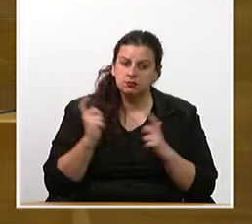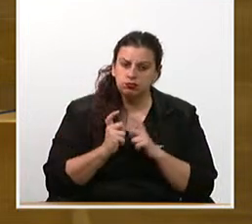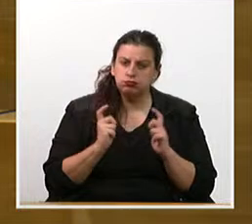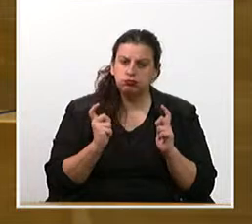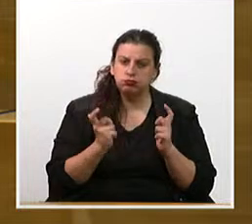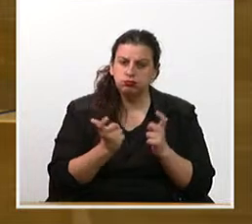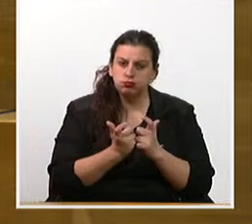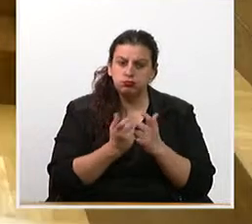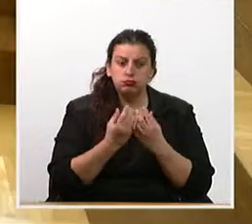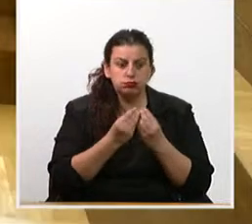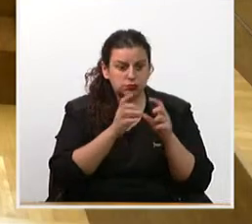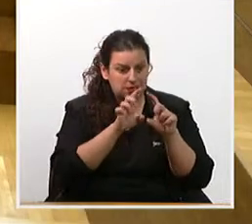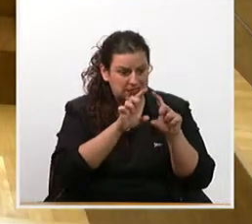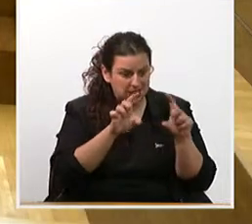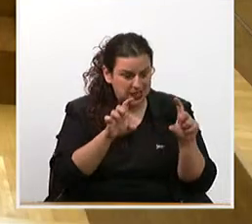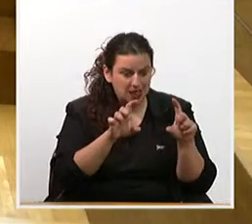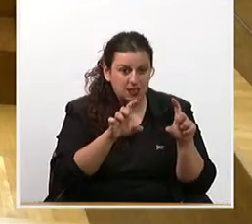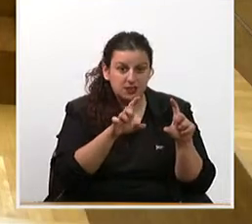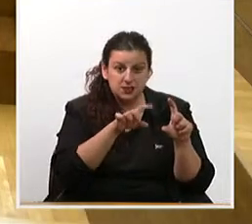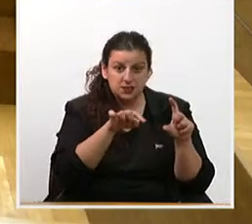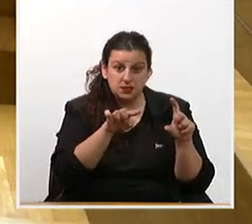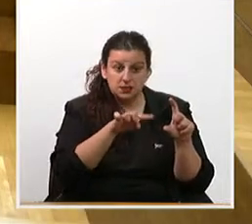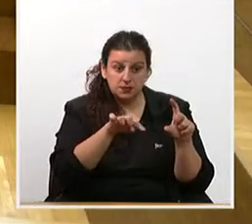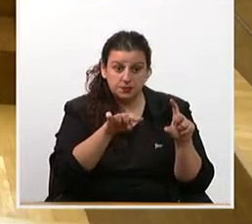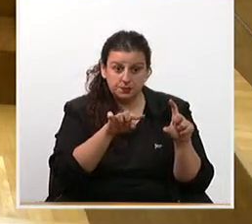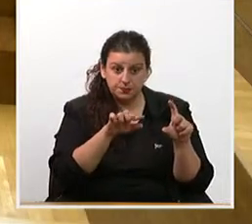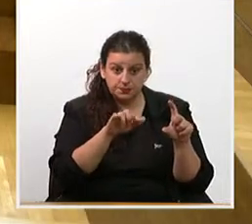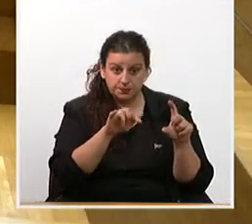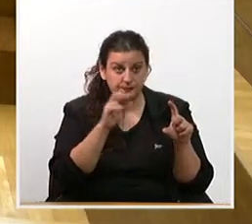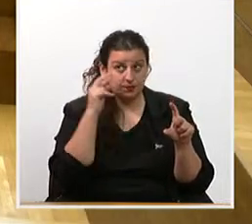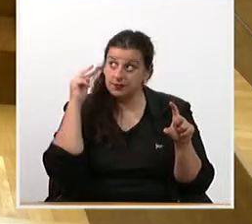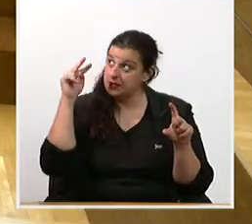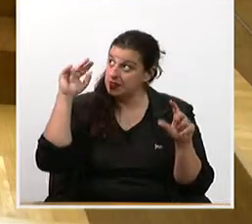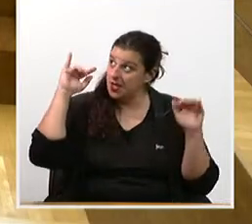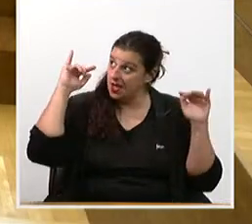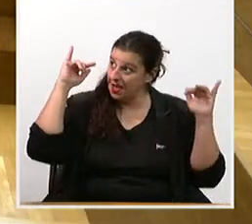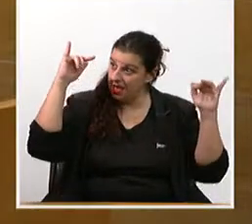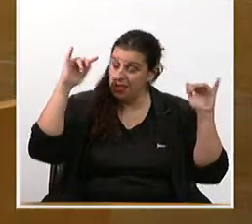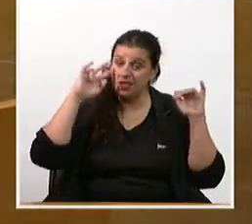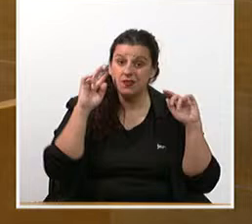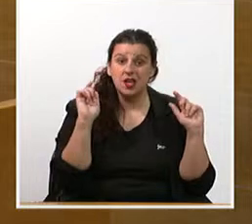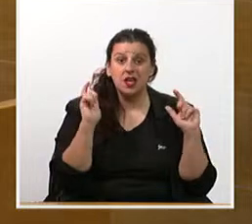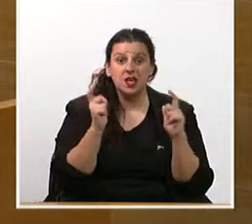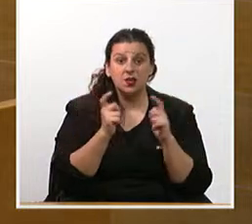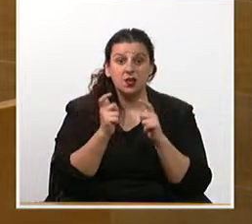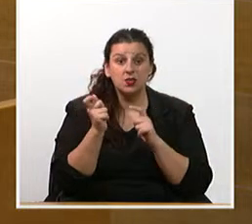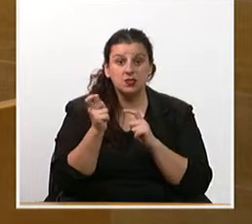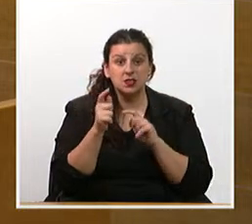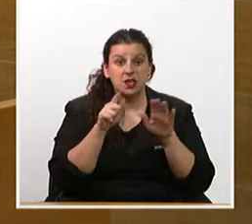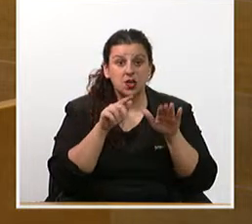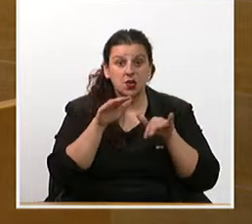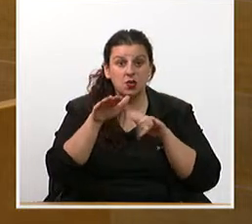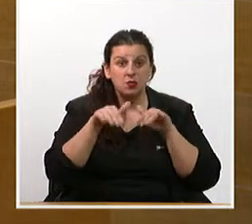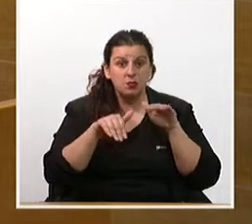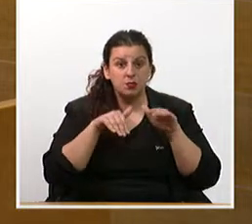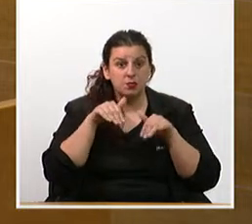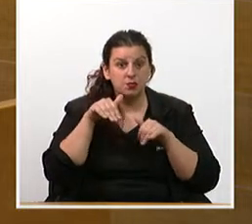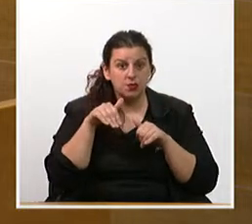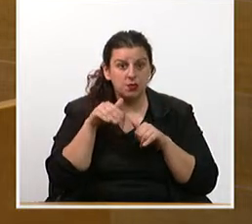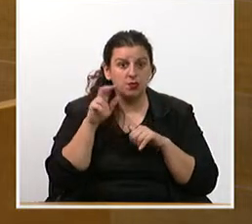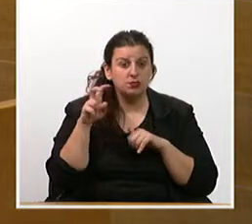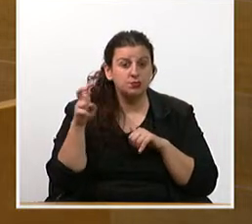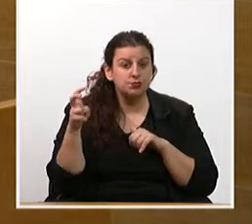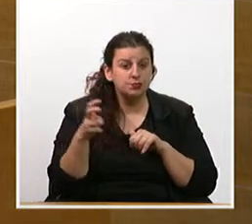con entidades con las que los tengo aquí y los he visto y los veo en cada reunión donde yo les convoco llevamos múltiples